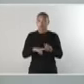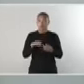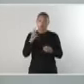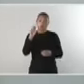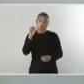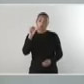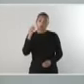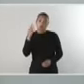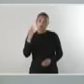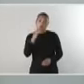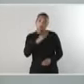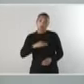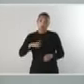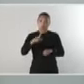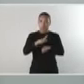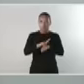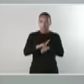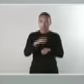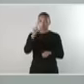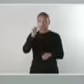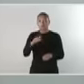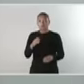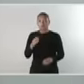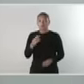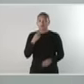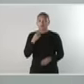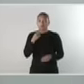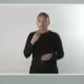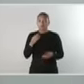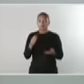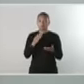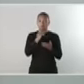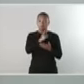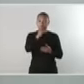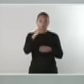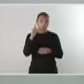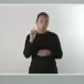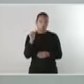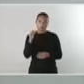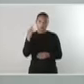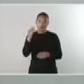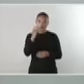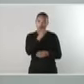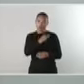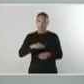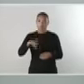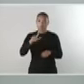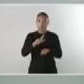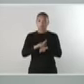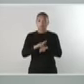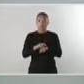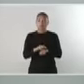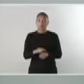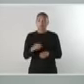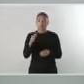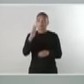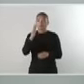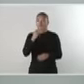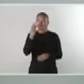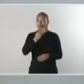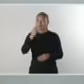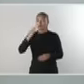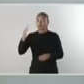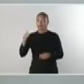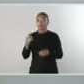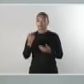municipios vamos a aplicar también bibliotecas en los 43 municipios vamos a entrarle a entregar